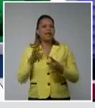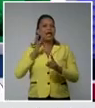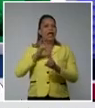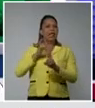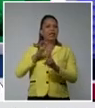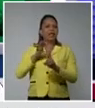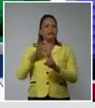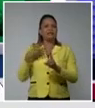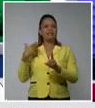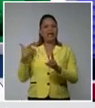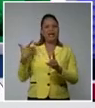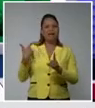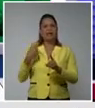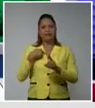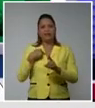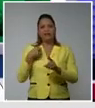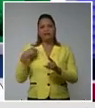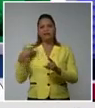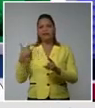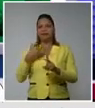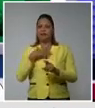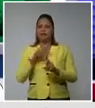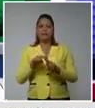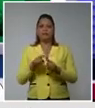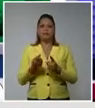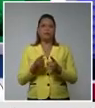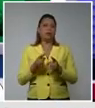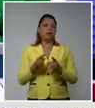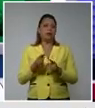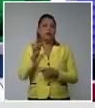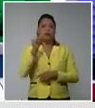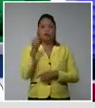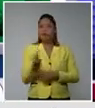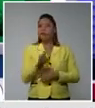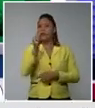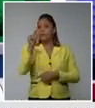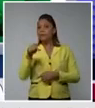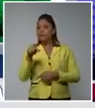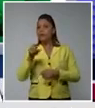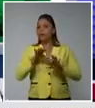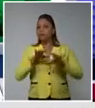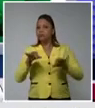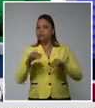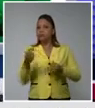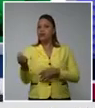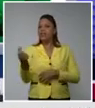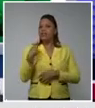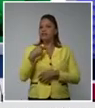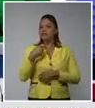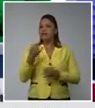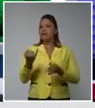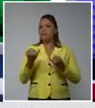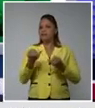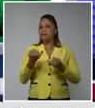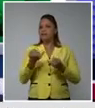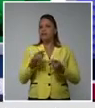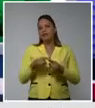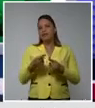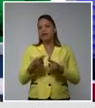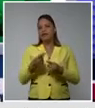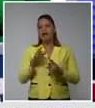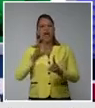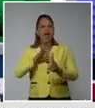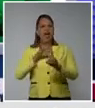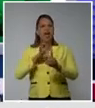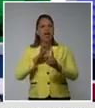señalen, y una persona me escribió, o por lo menos yo recibí la información, de que no regañara más a